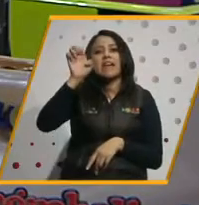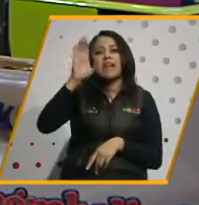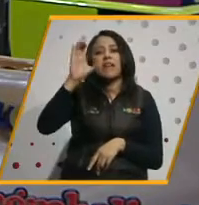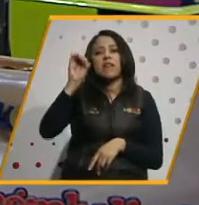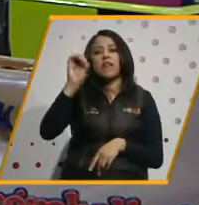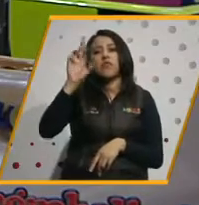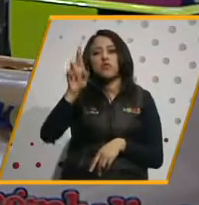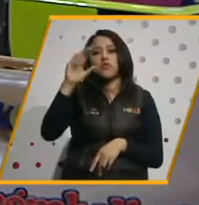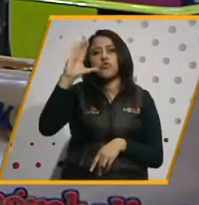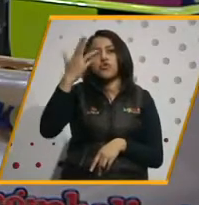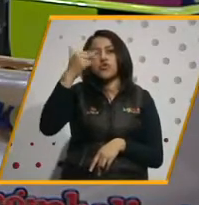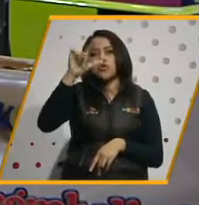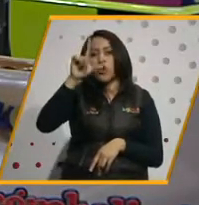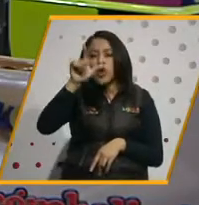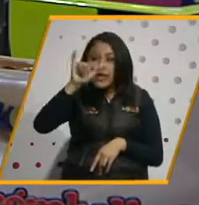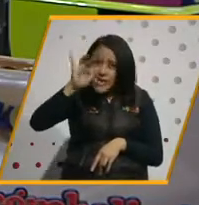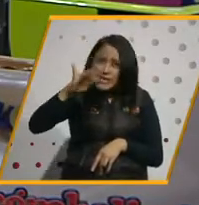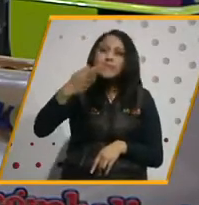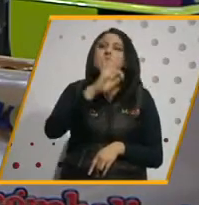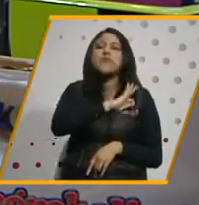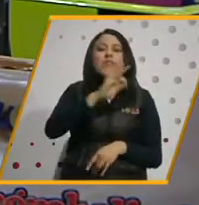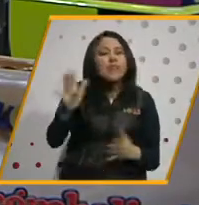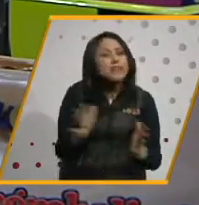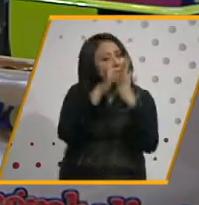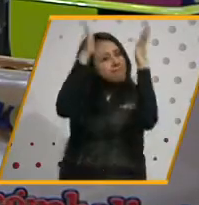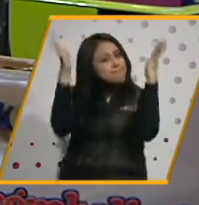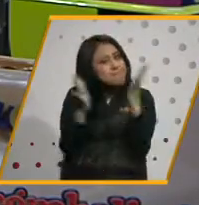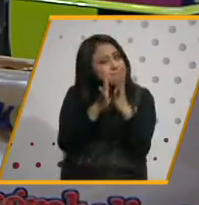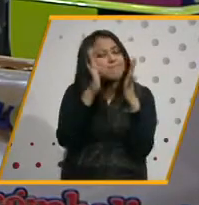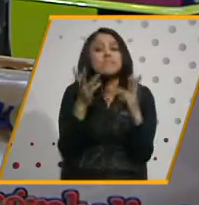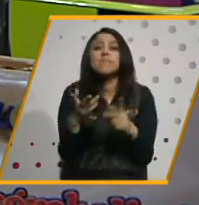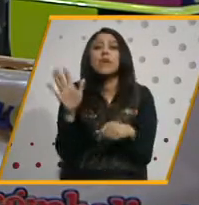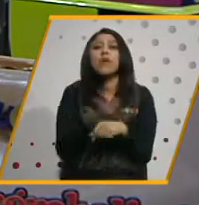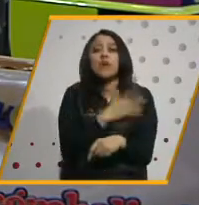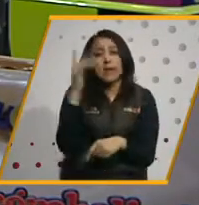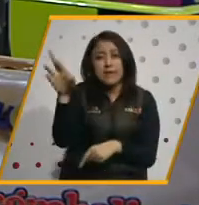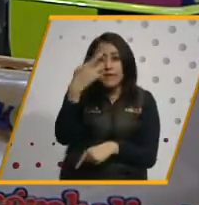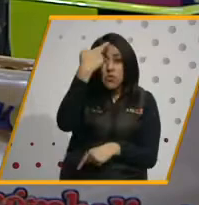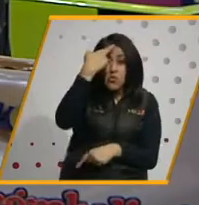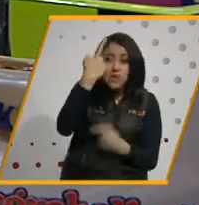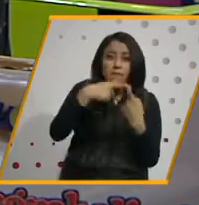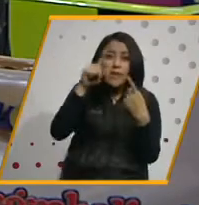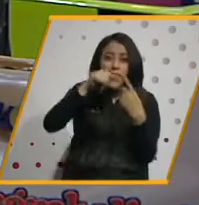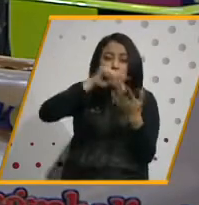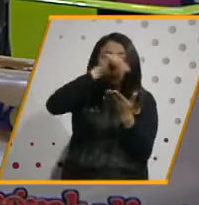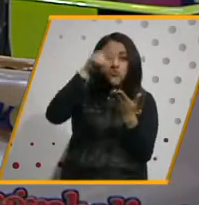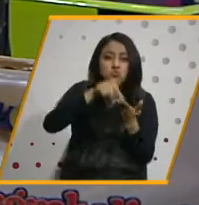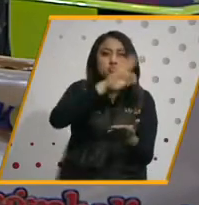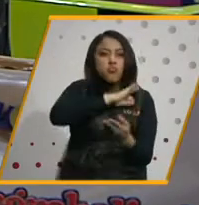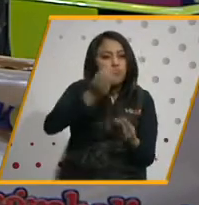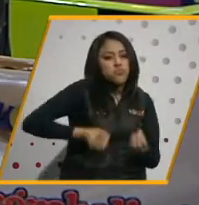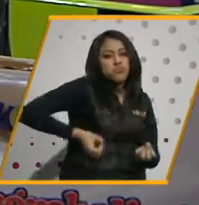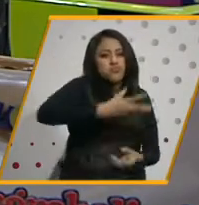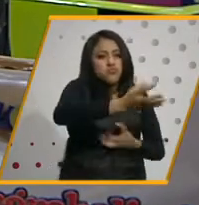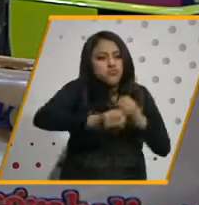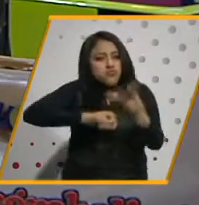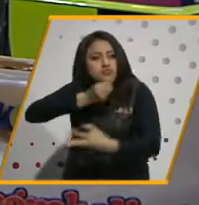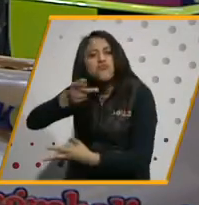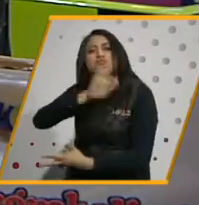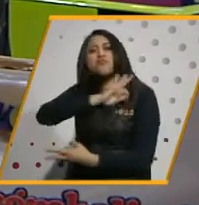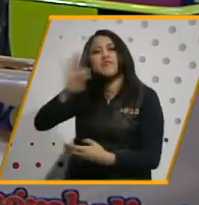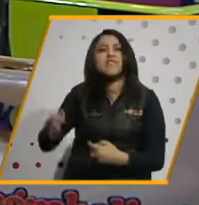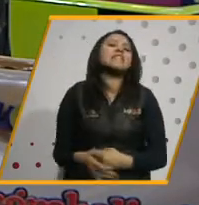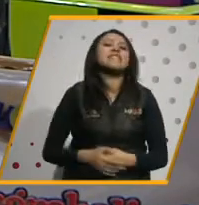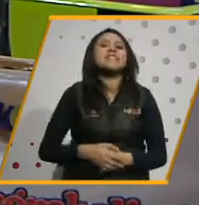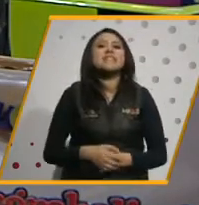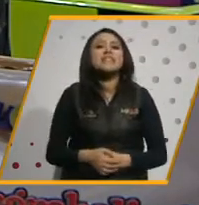la gente sí esté apoyando Juguetón. Y es que recuerden que todos los recorcholis de la República Mexicana son centro de acopio para apoyar esta noble causa. Y